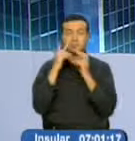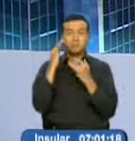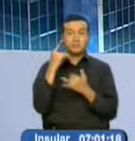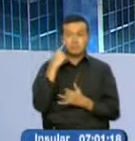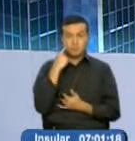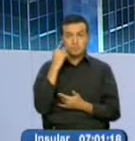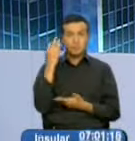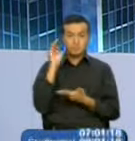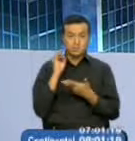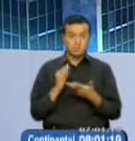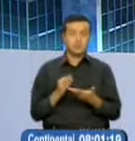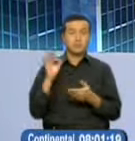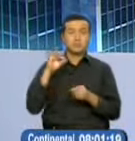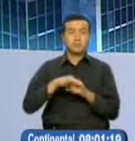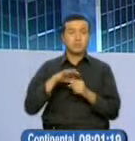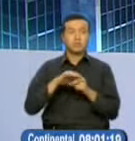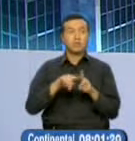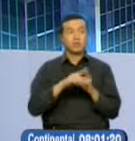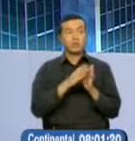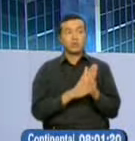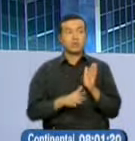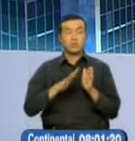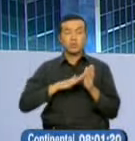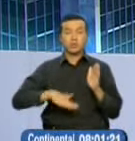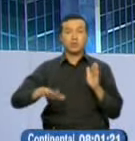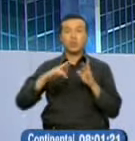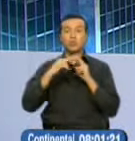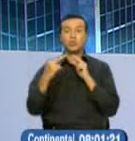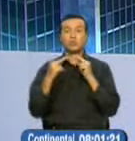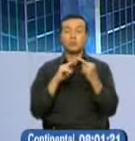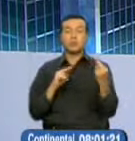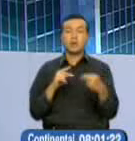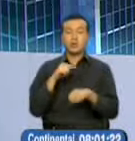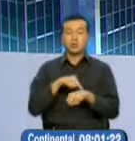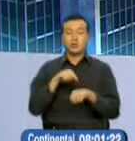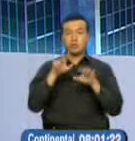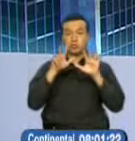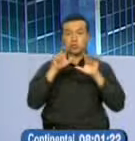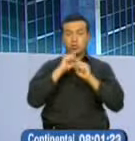genera el reconteo de votos que se realizará en el Coliseo General Rumiñahui a partir de las